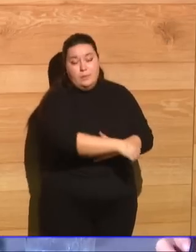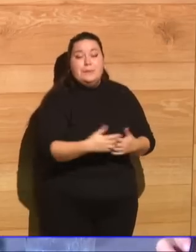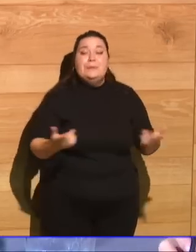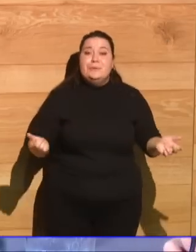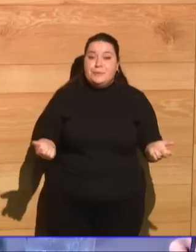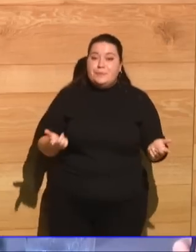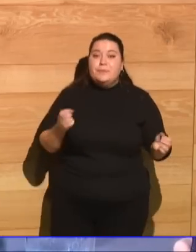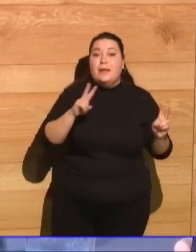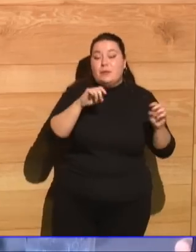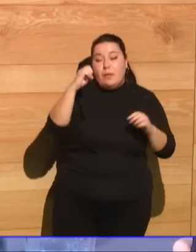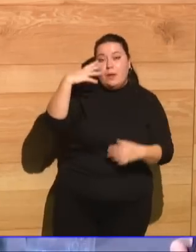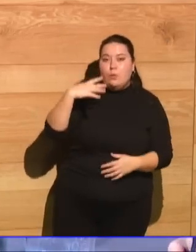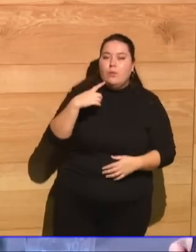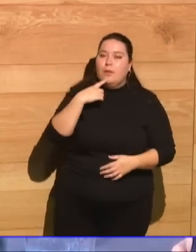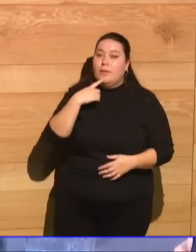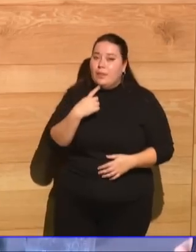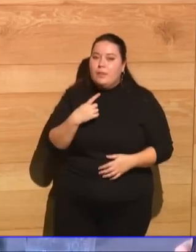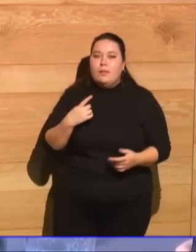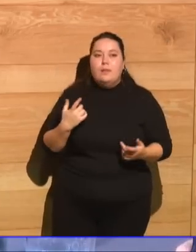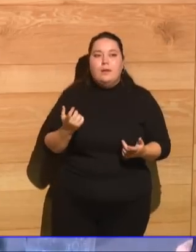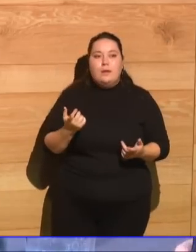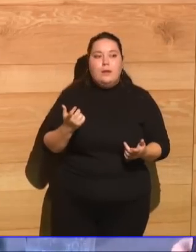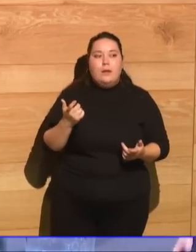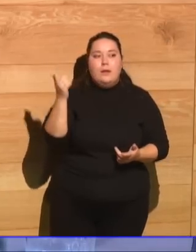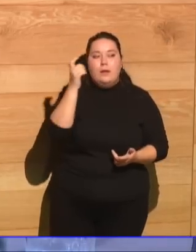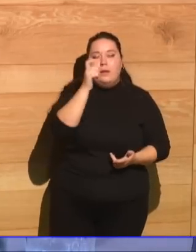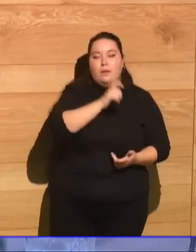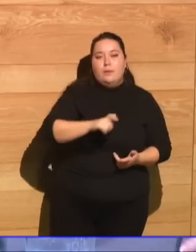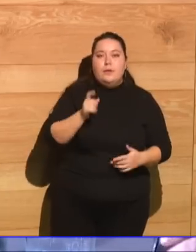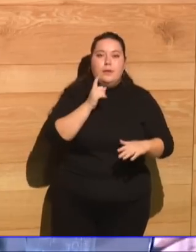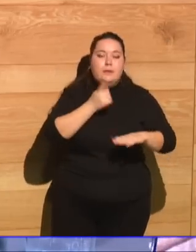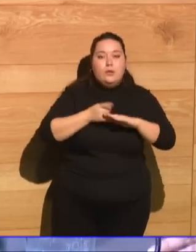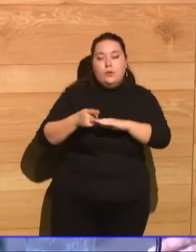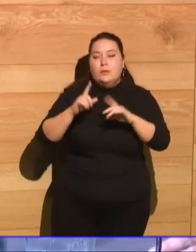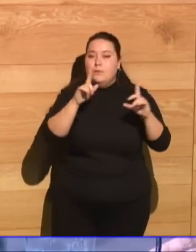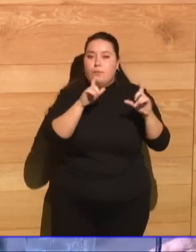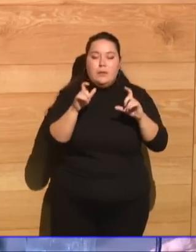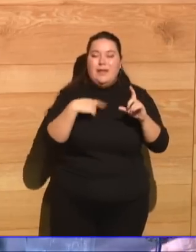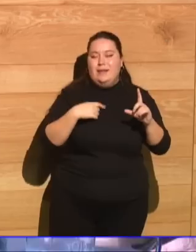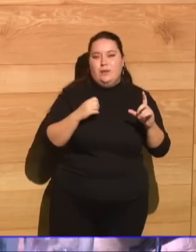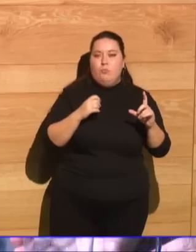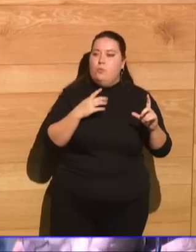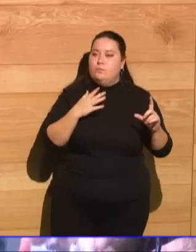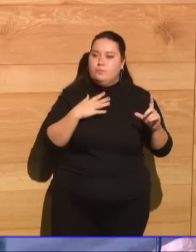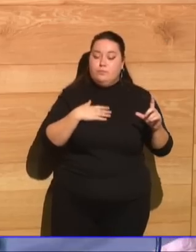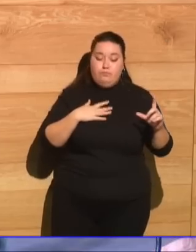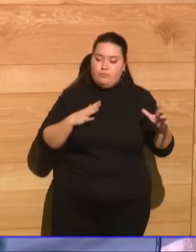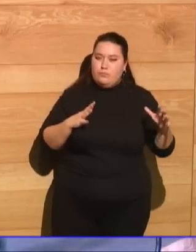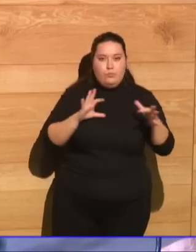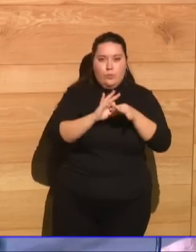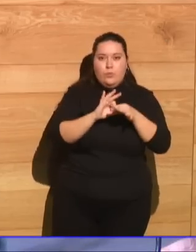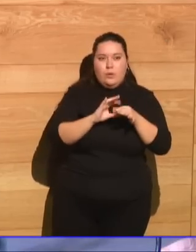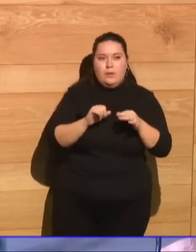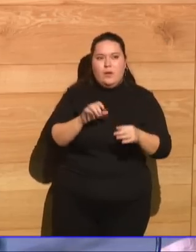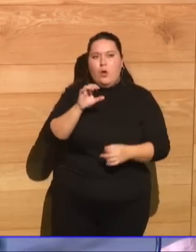también, él dice que él es él y sus directores de fotografía. Él rechaza por completo la categoría de